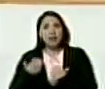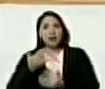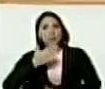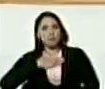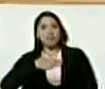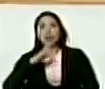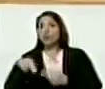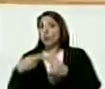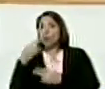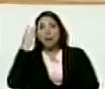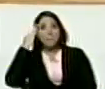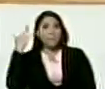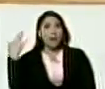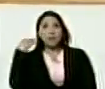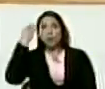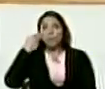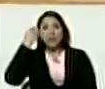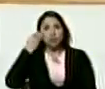nunca se imaginó ni pensó